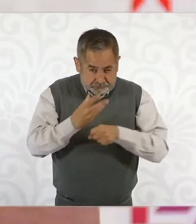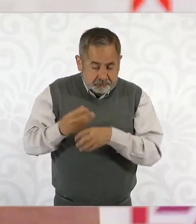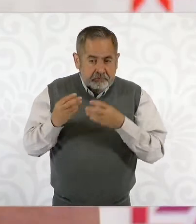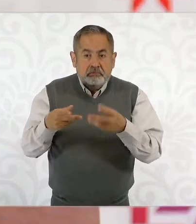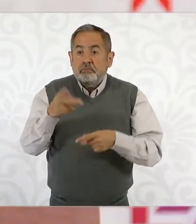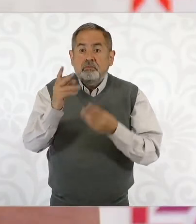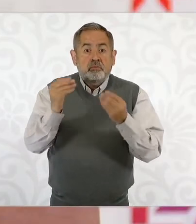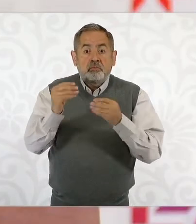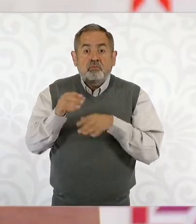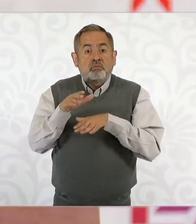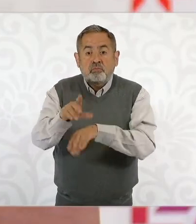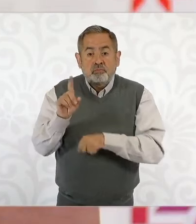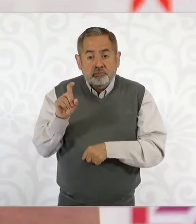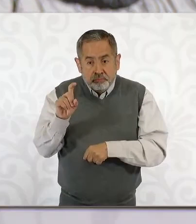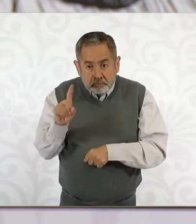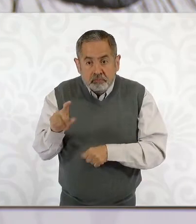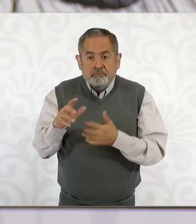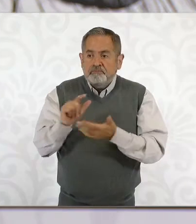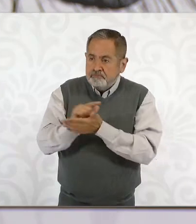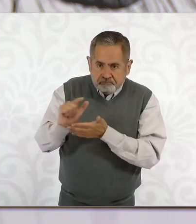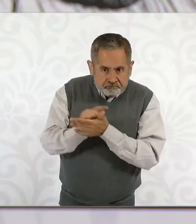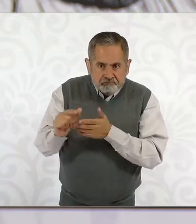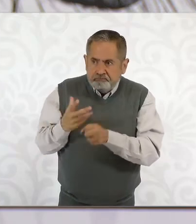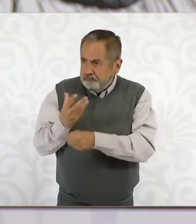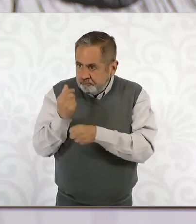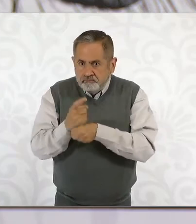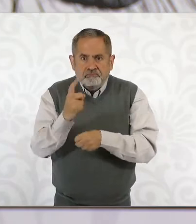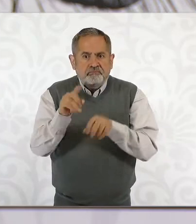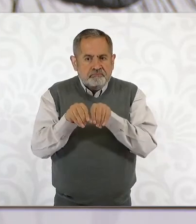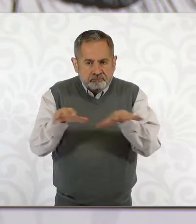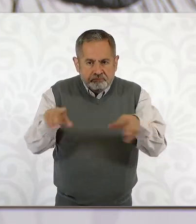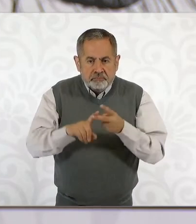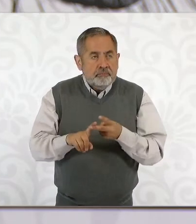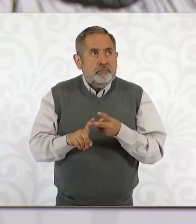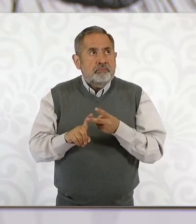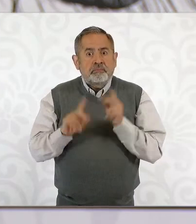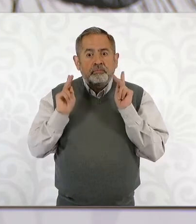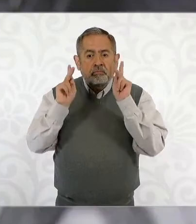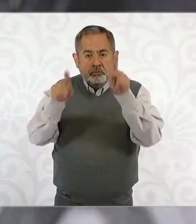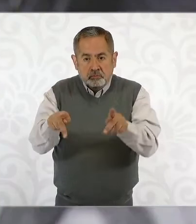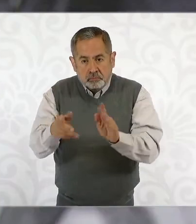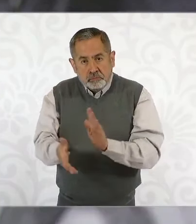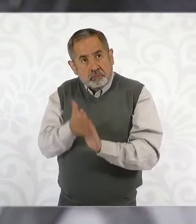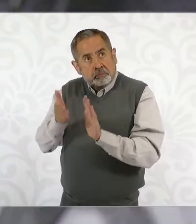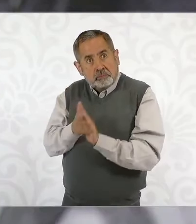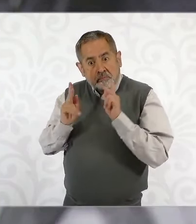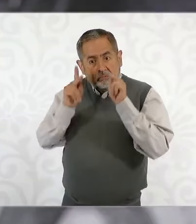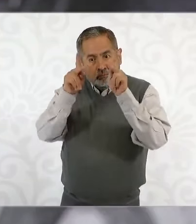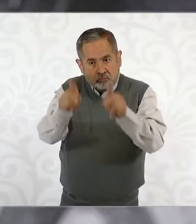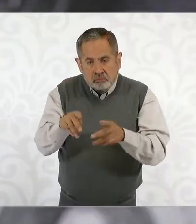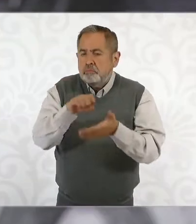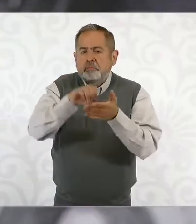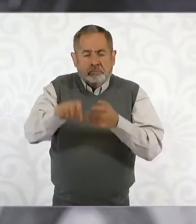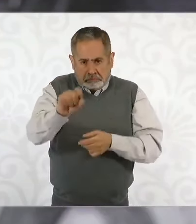agua, de saneamiento, muchas obras que tienen que ver con puentes, obra nueva para resolver problemas. Por ejemplo,